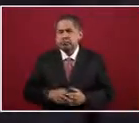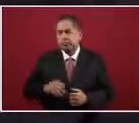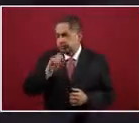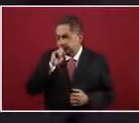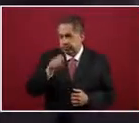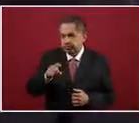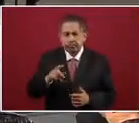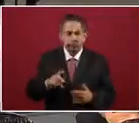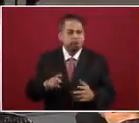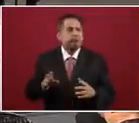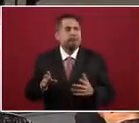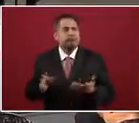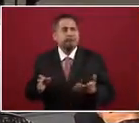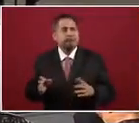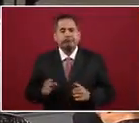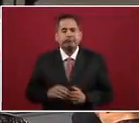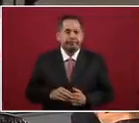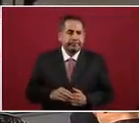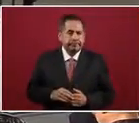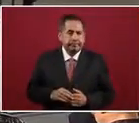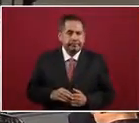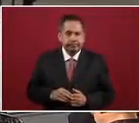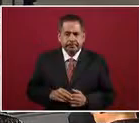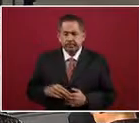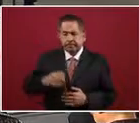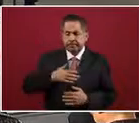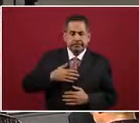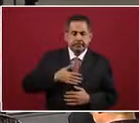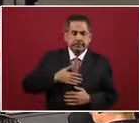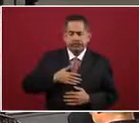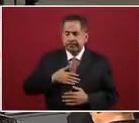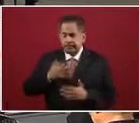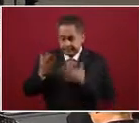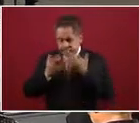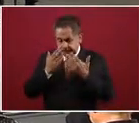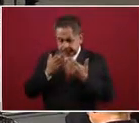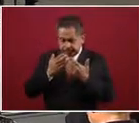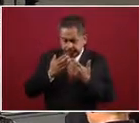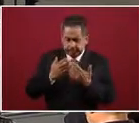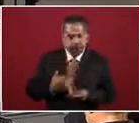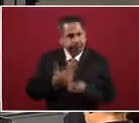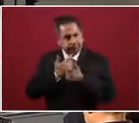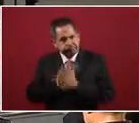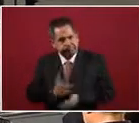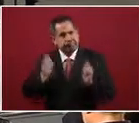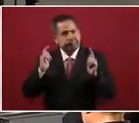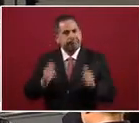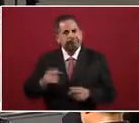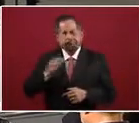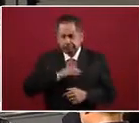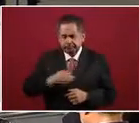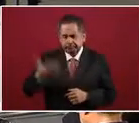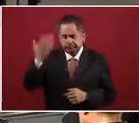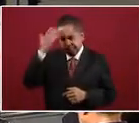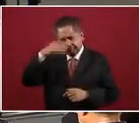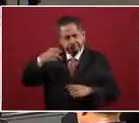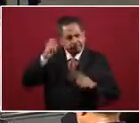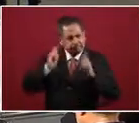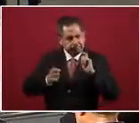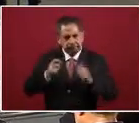hacer plena nuestras libertades, que podamos ejercer a plenitud